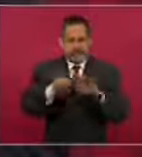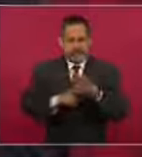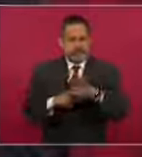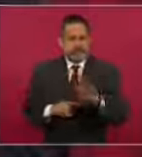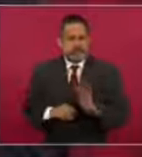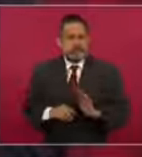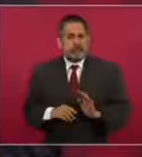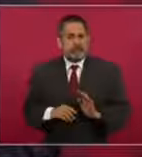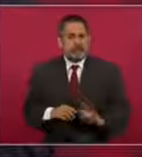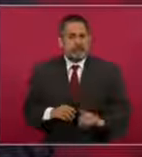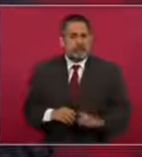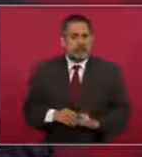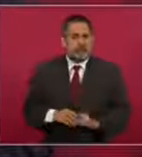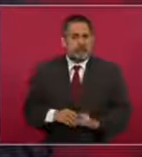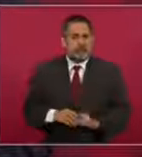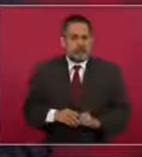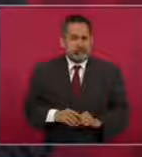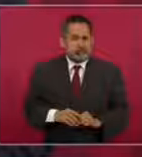nosotros…